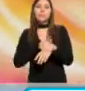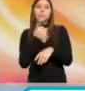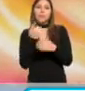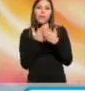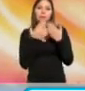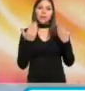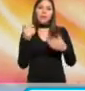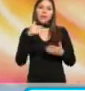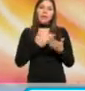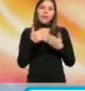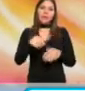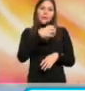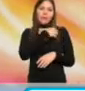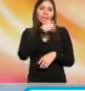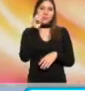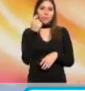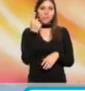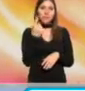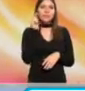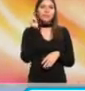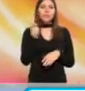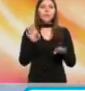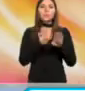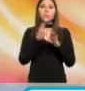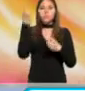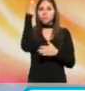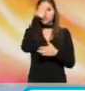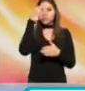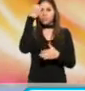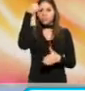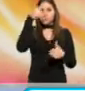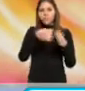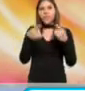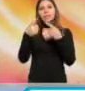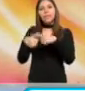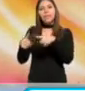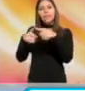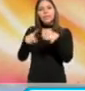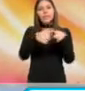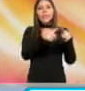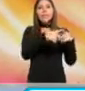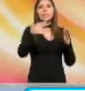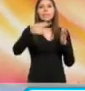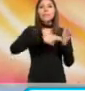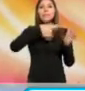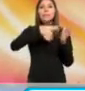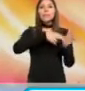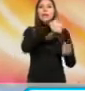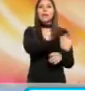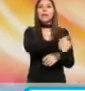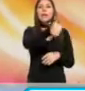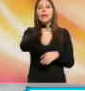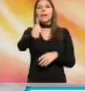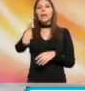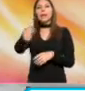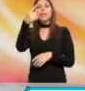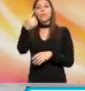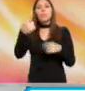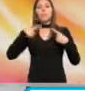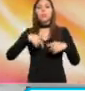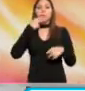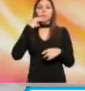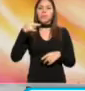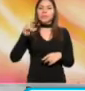aquí Capital 21 hizo es hacer el análisis de las diferentes firmas que él asignó a sus personajes. O sea, además de que él como